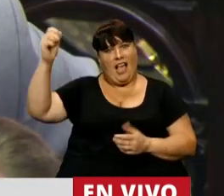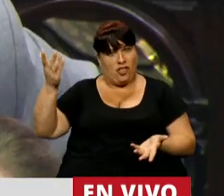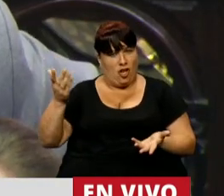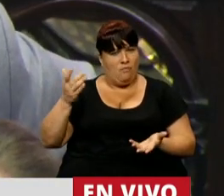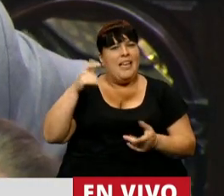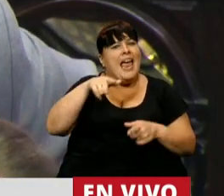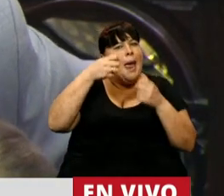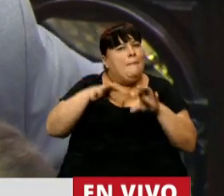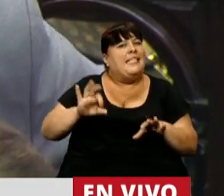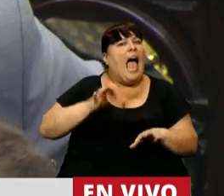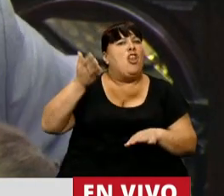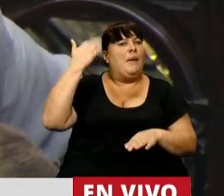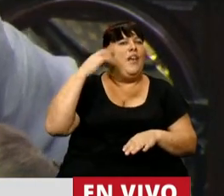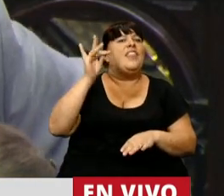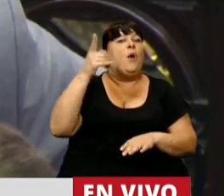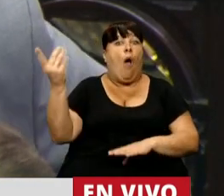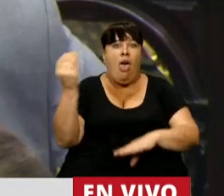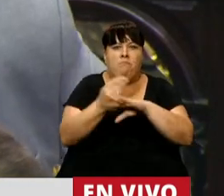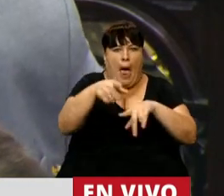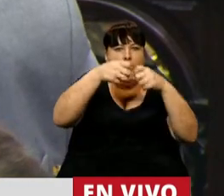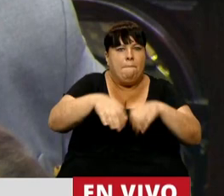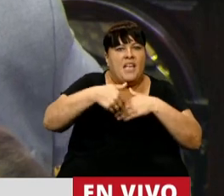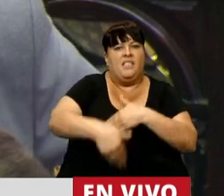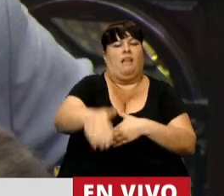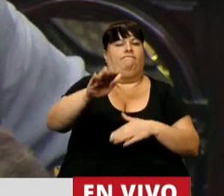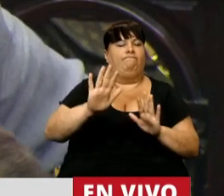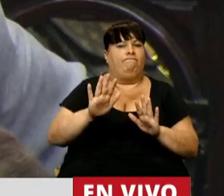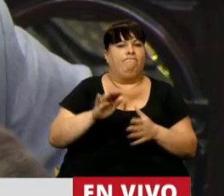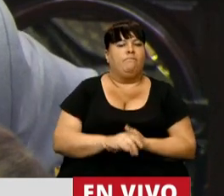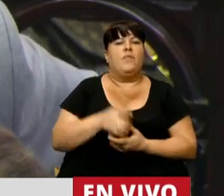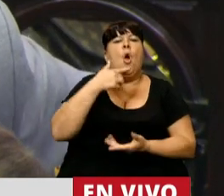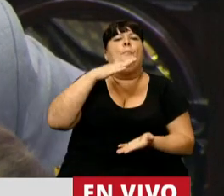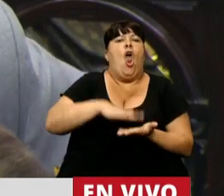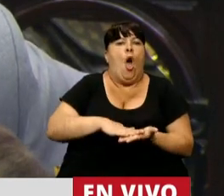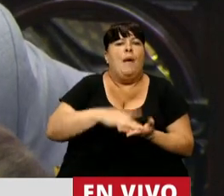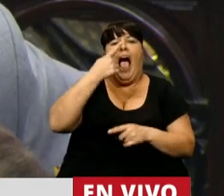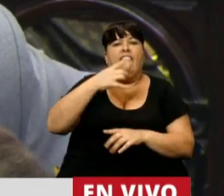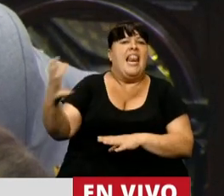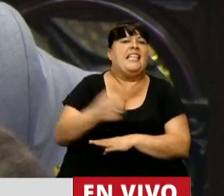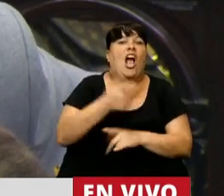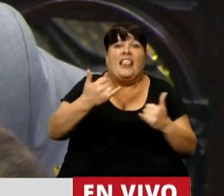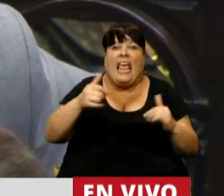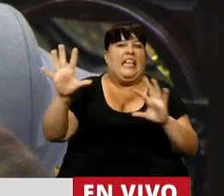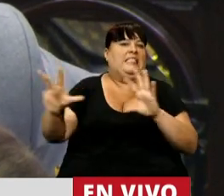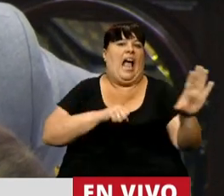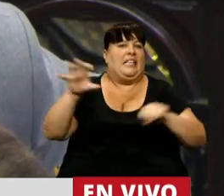Pero esto ya empezó en diciembre del año pasado, apenas asumieron. De darle lo que le prometieron, le sacaron lo que tenían.